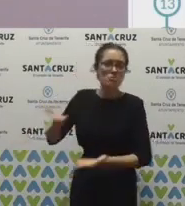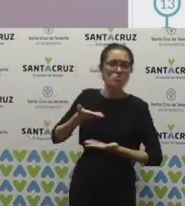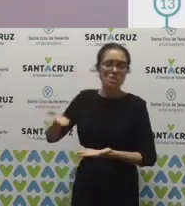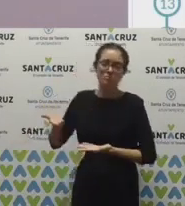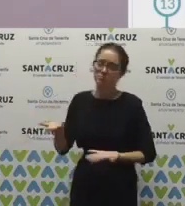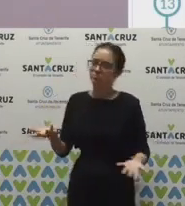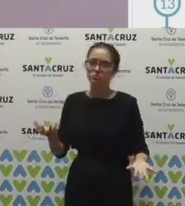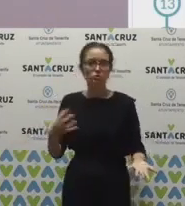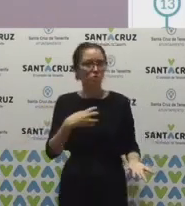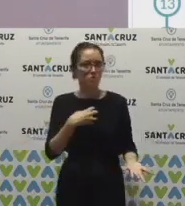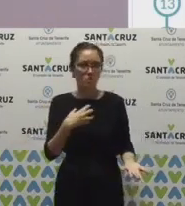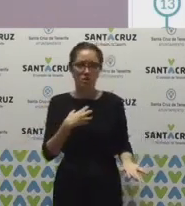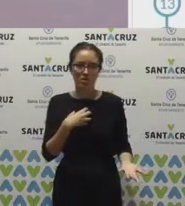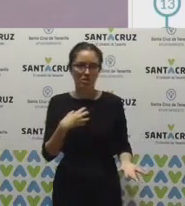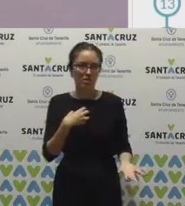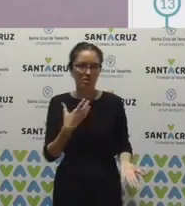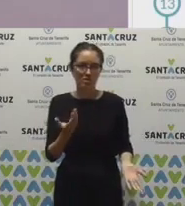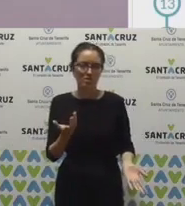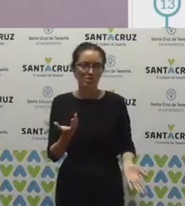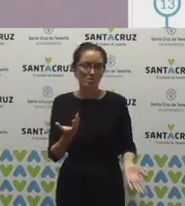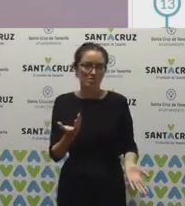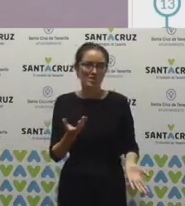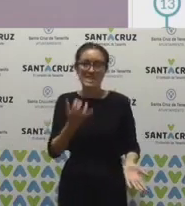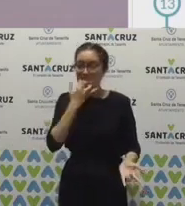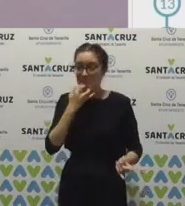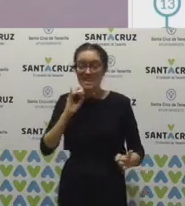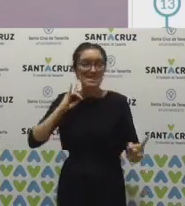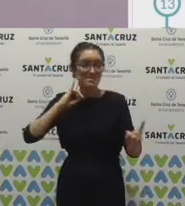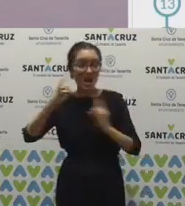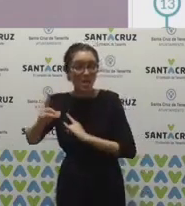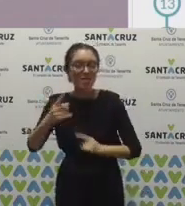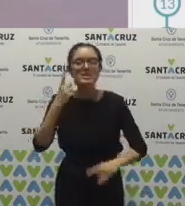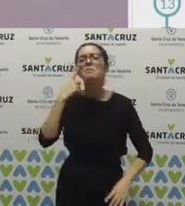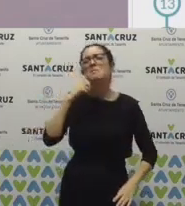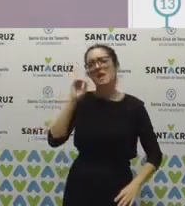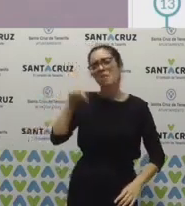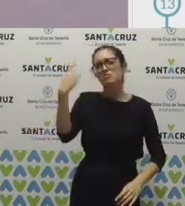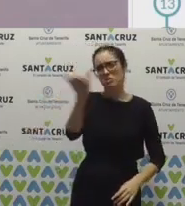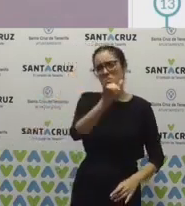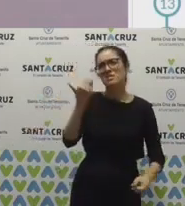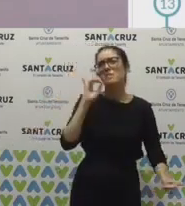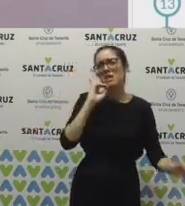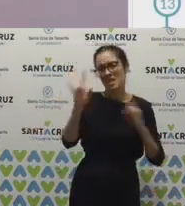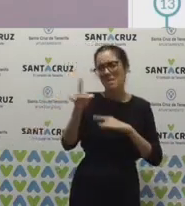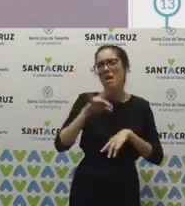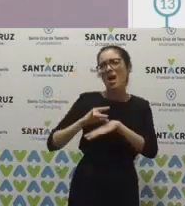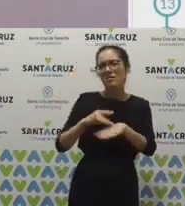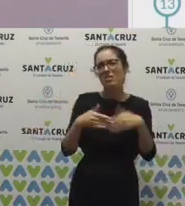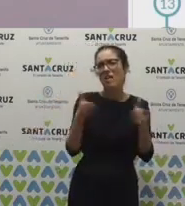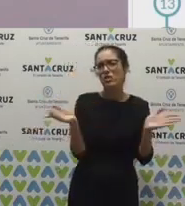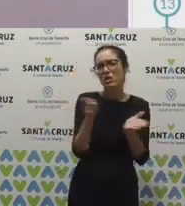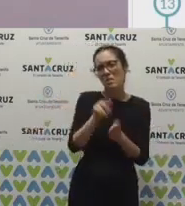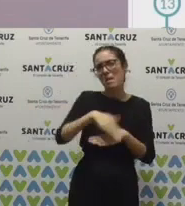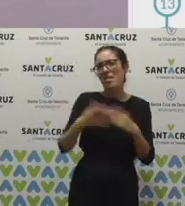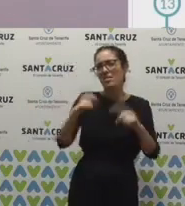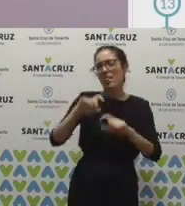terminar escuchando que vuelva a llamar la primera semana del mes siguiente para cuando se abra la agenda y poder su cita a la vista hasta que